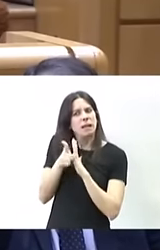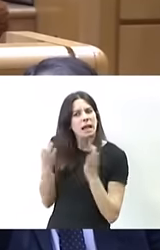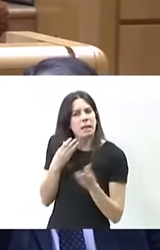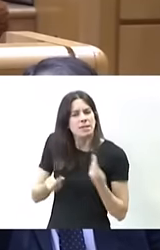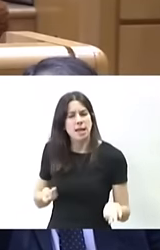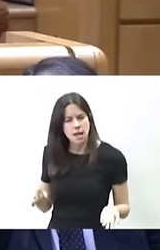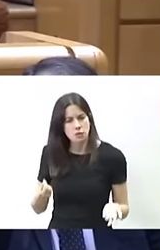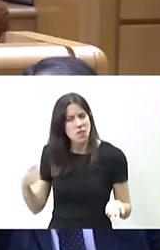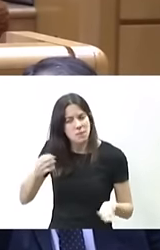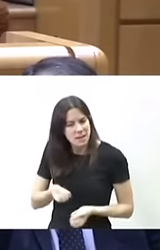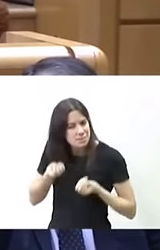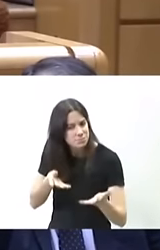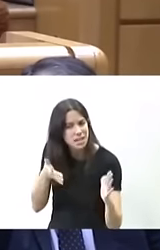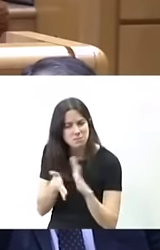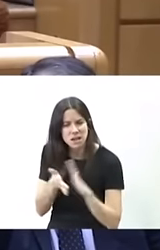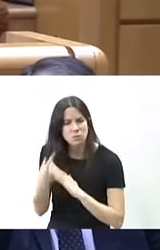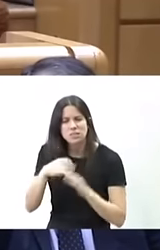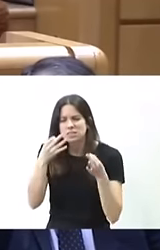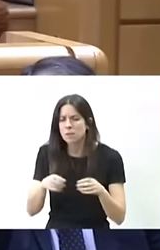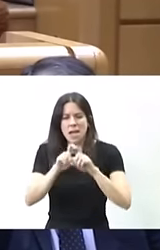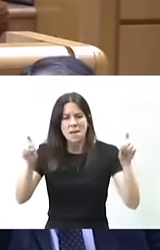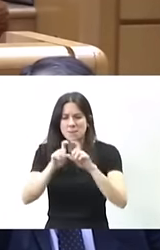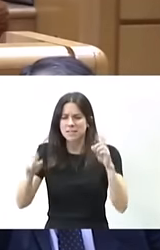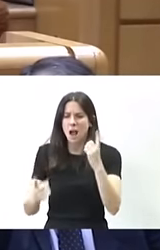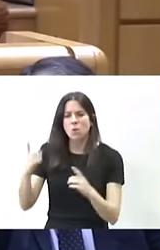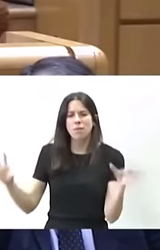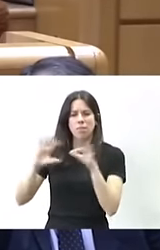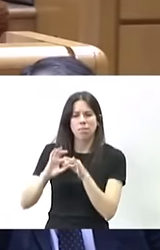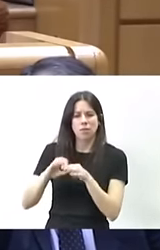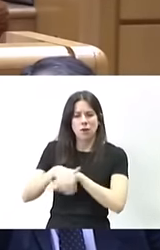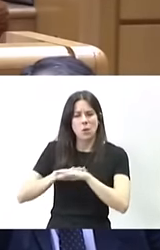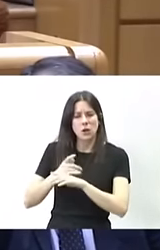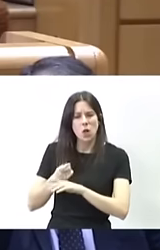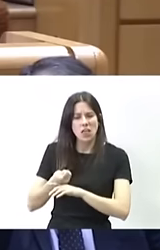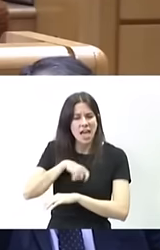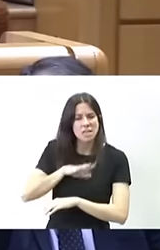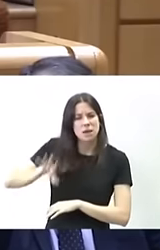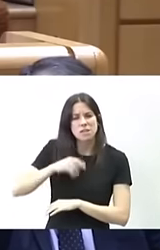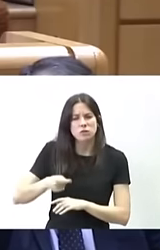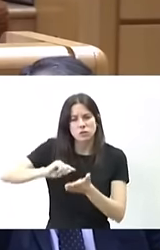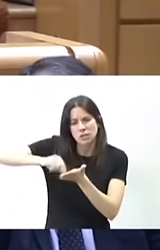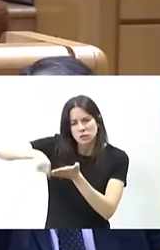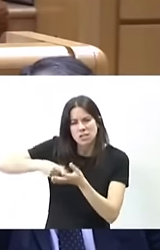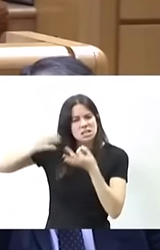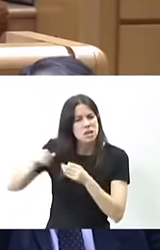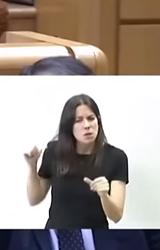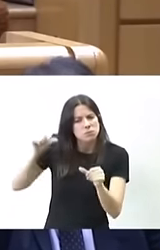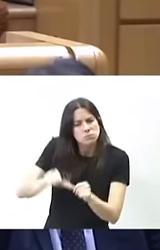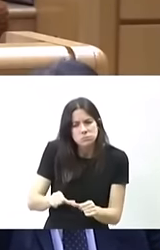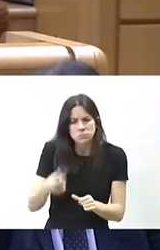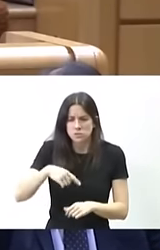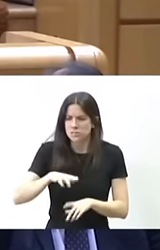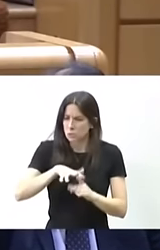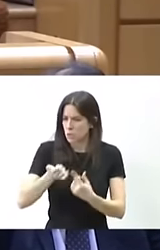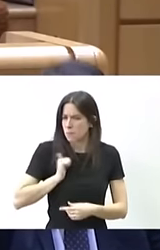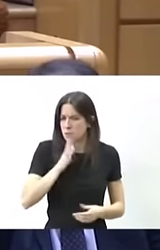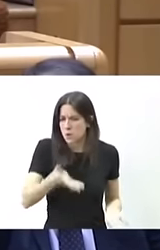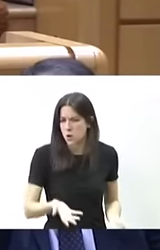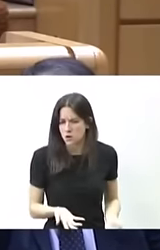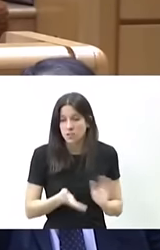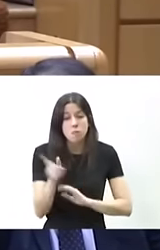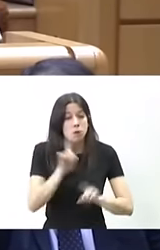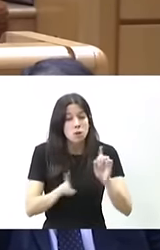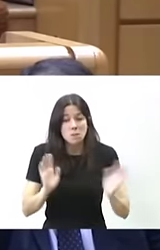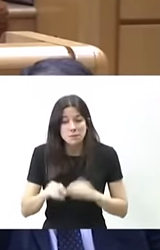contrataron siempre con empresas que tenían algún tipo de vinculación con el Gobierno de España? ¿Por qué se han aprovechado de esa situación? Mire, el problema no lo tienen solo con la corrupción,